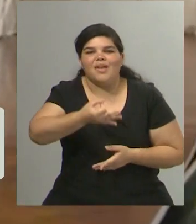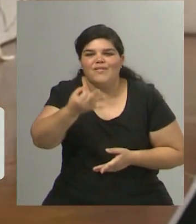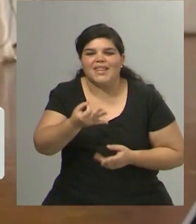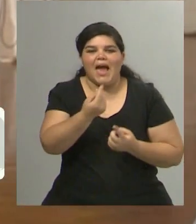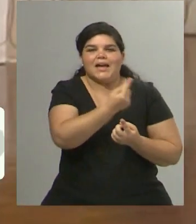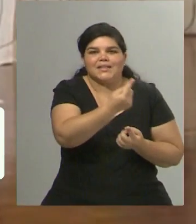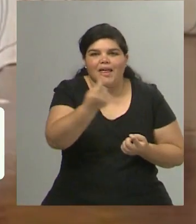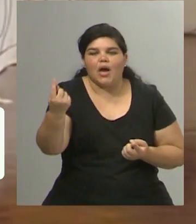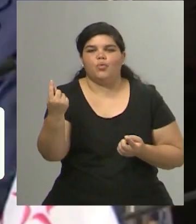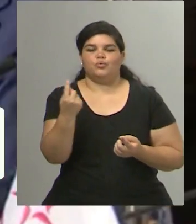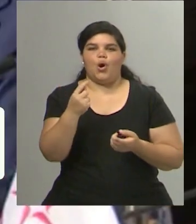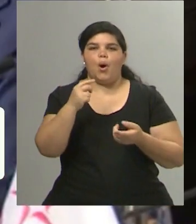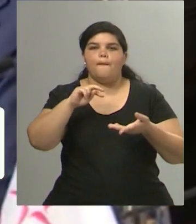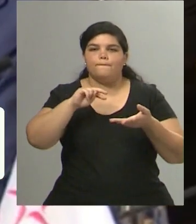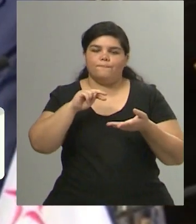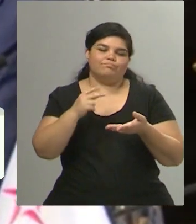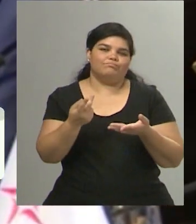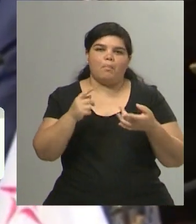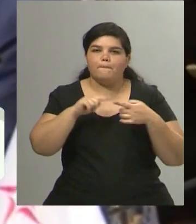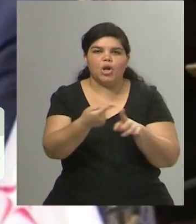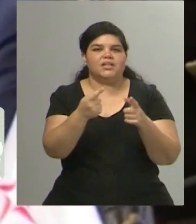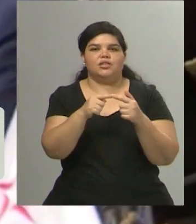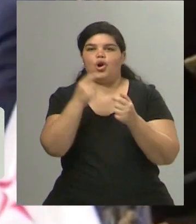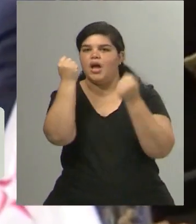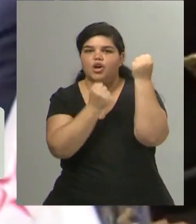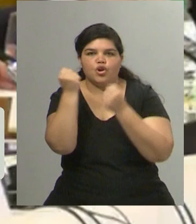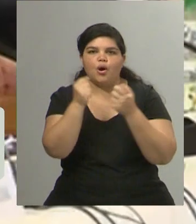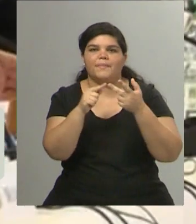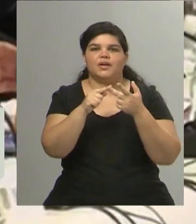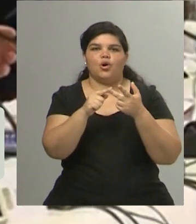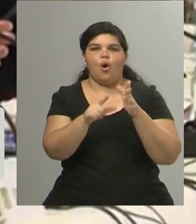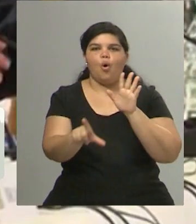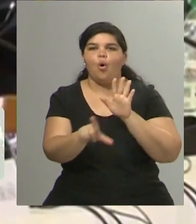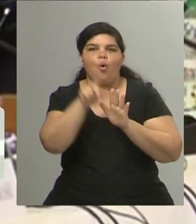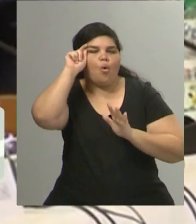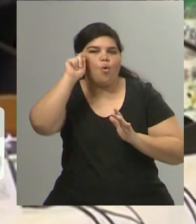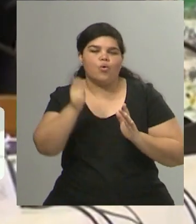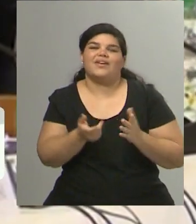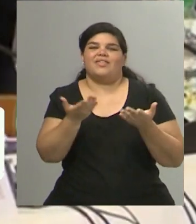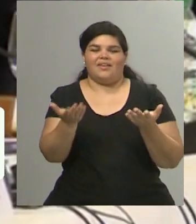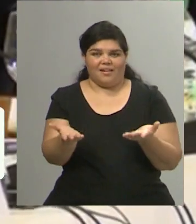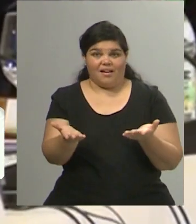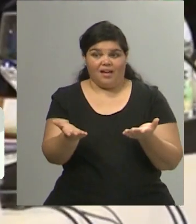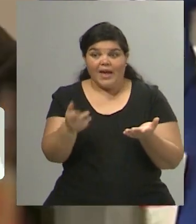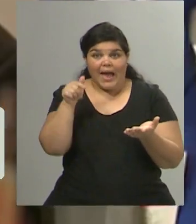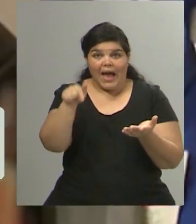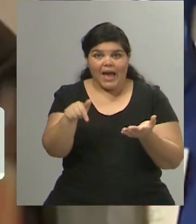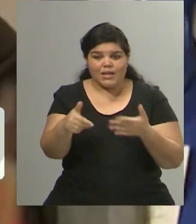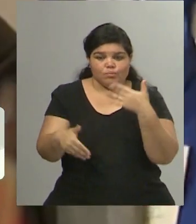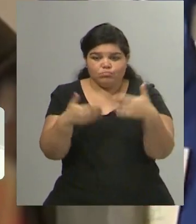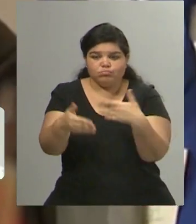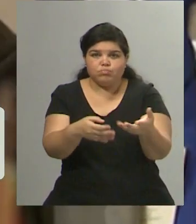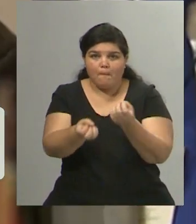políticas, económicas, jurídicas de nuestros países, cómo lograr una mayor efectividad de aquello